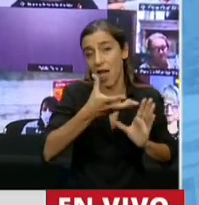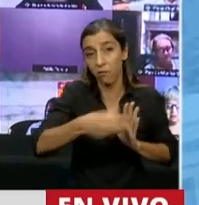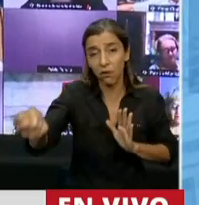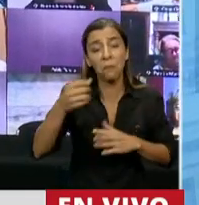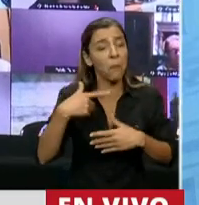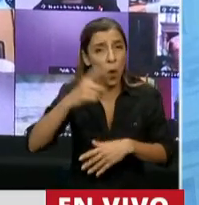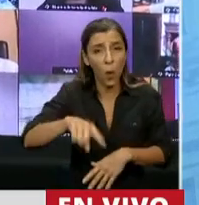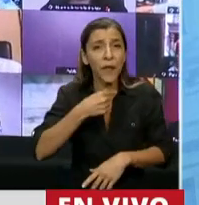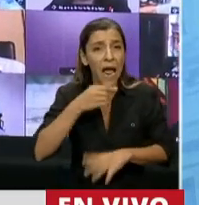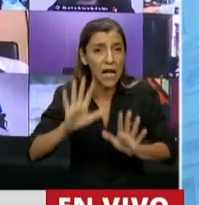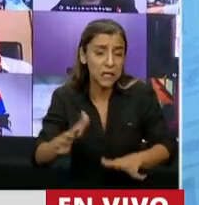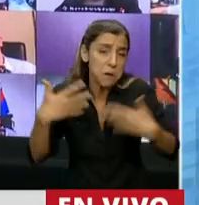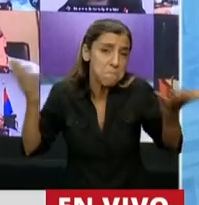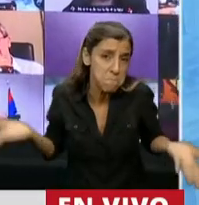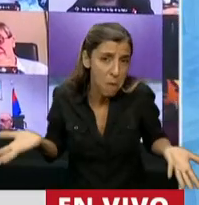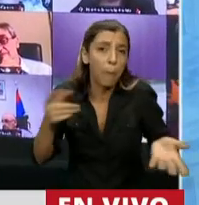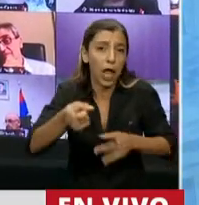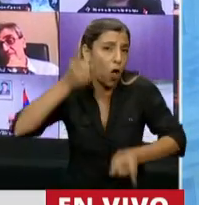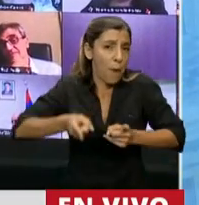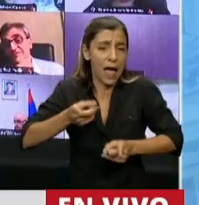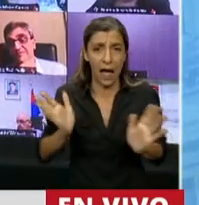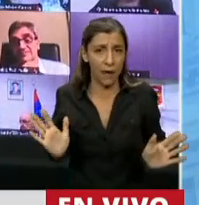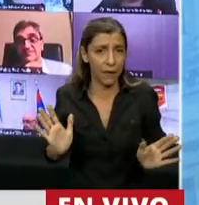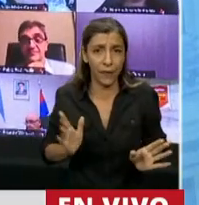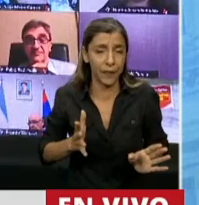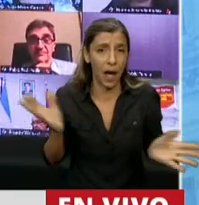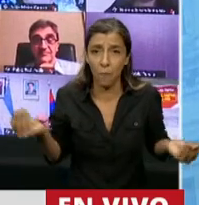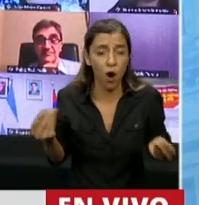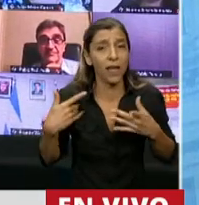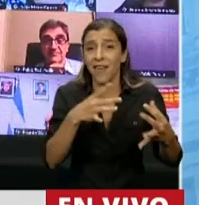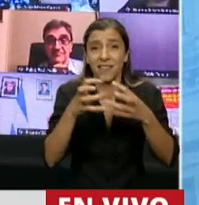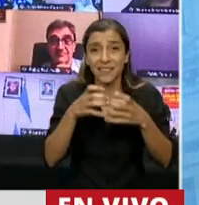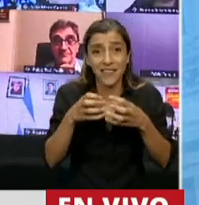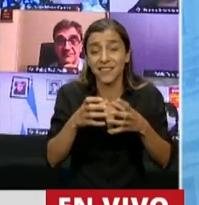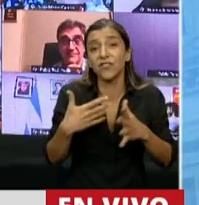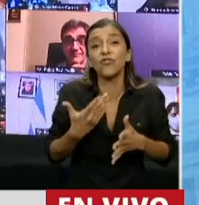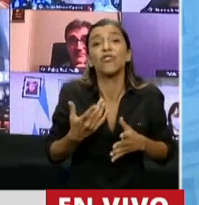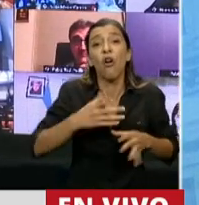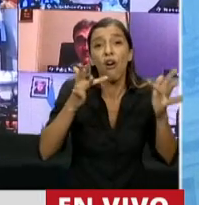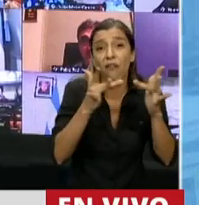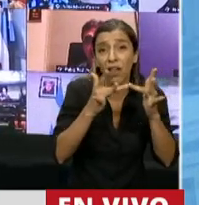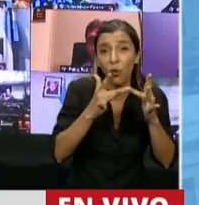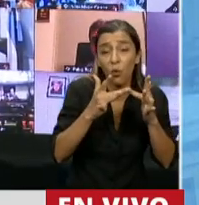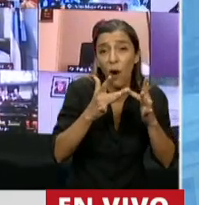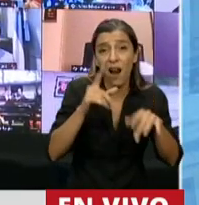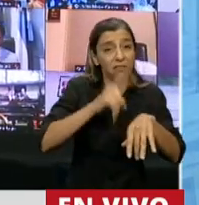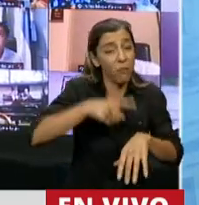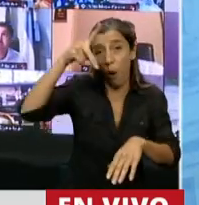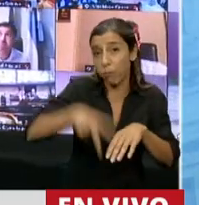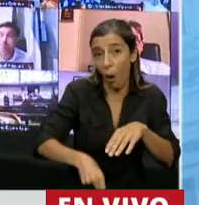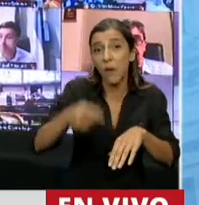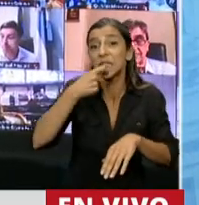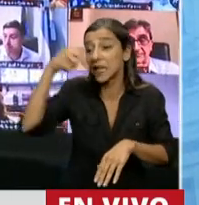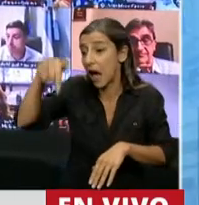propios. Si no hay protocolos, estamos en sesión presencial. Y si estamos en sesión presencial, presidente,